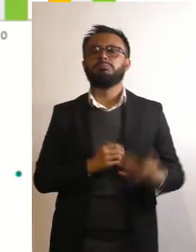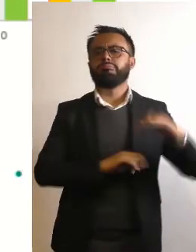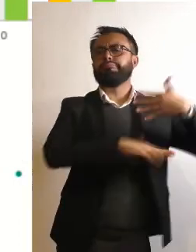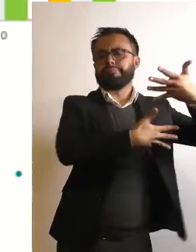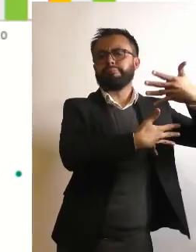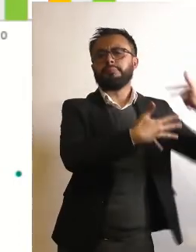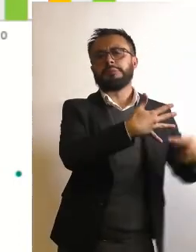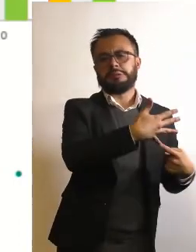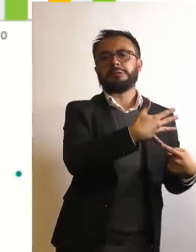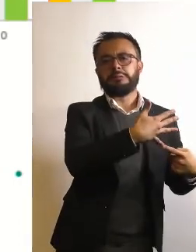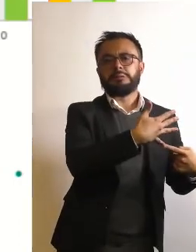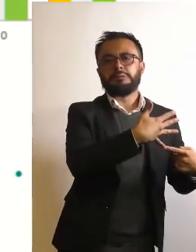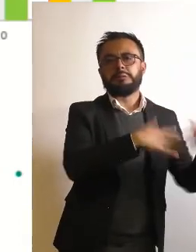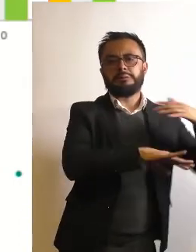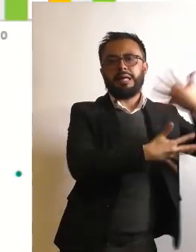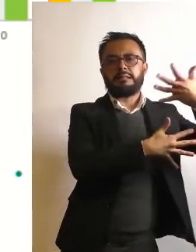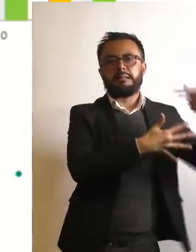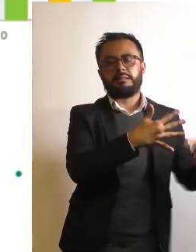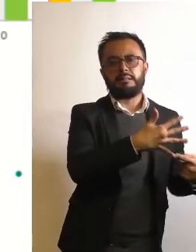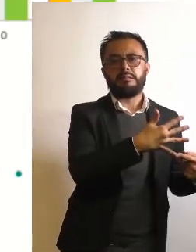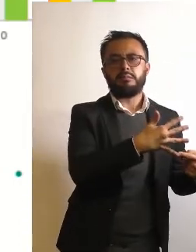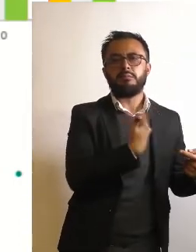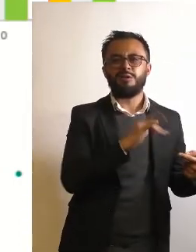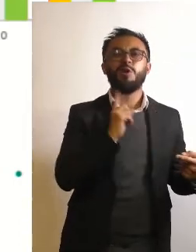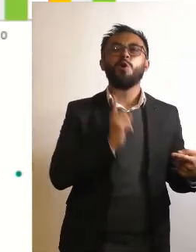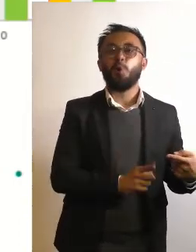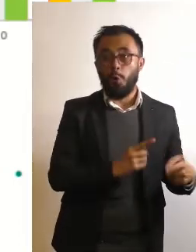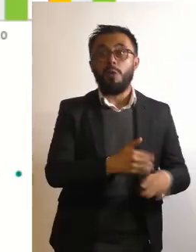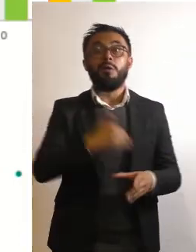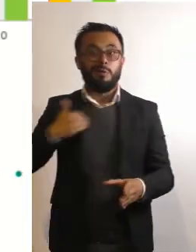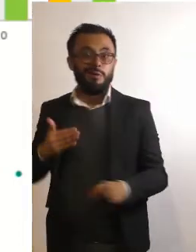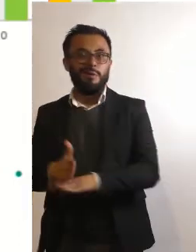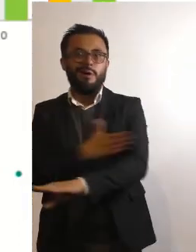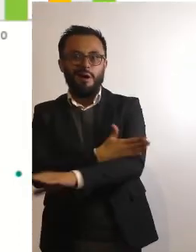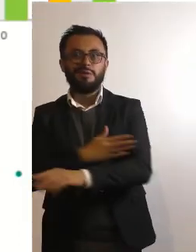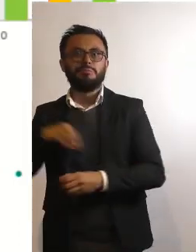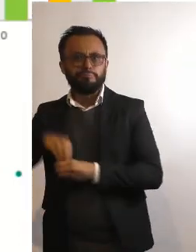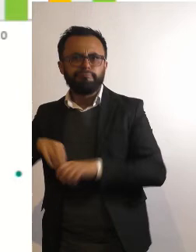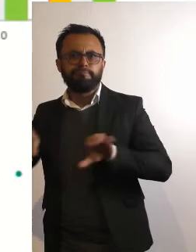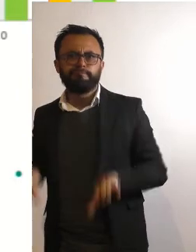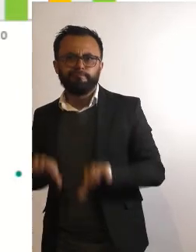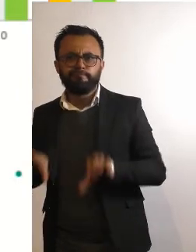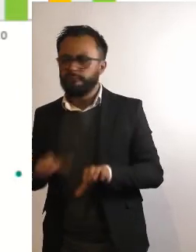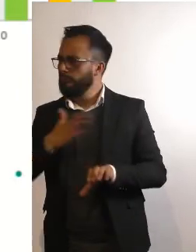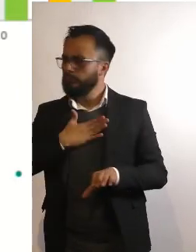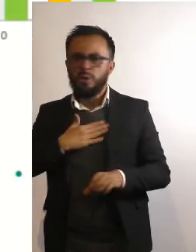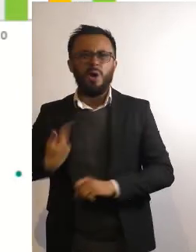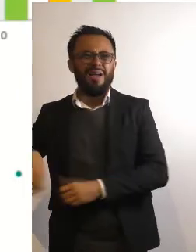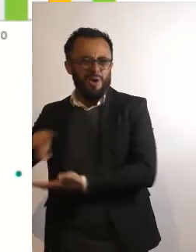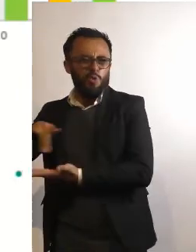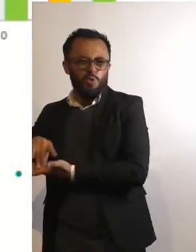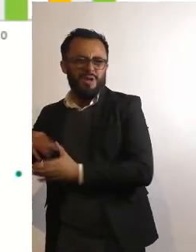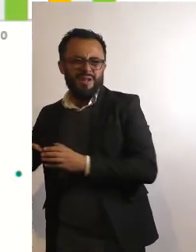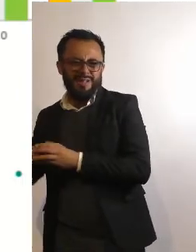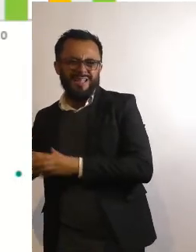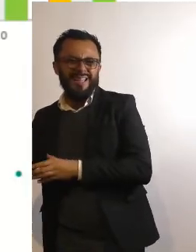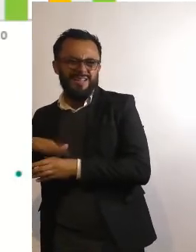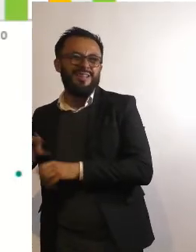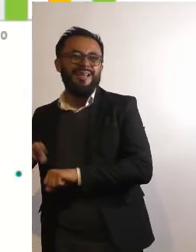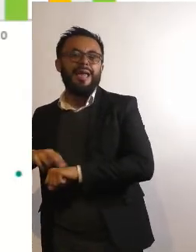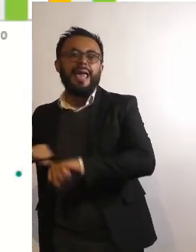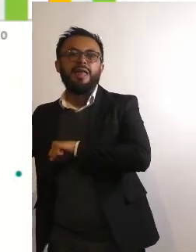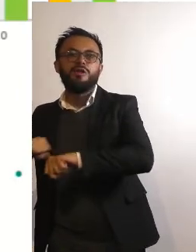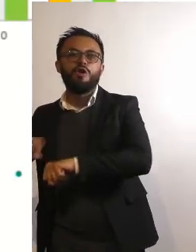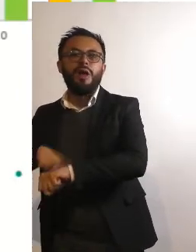por todas las actividades que se han promovido desde la unidad de gestión ambiental bajo la dirección